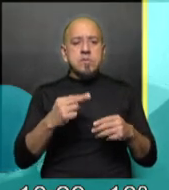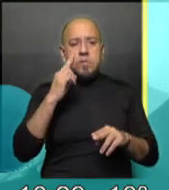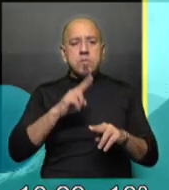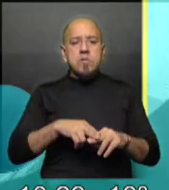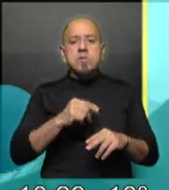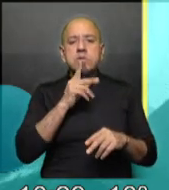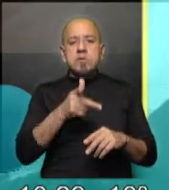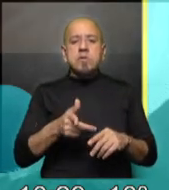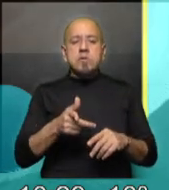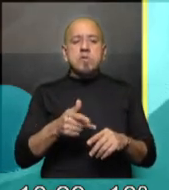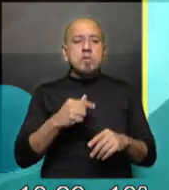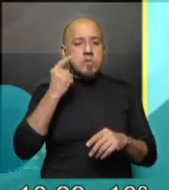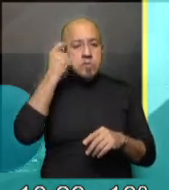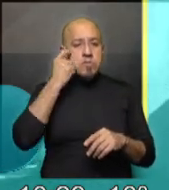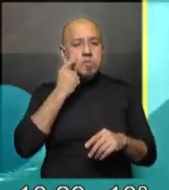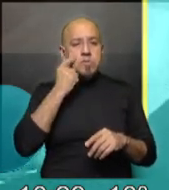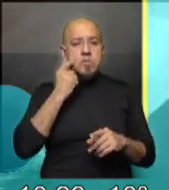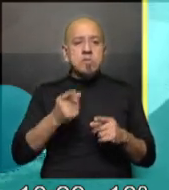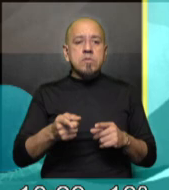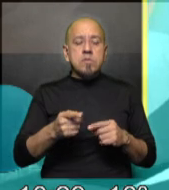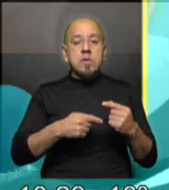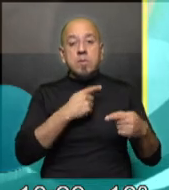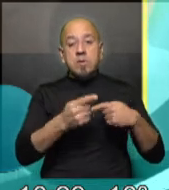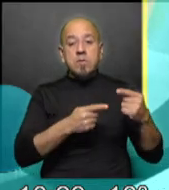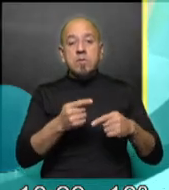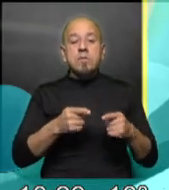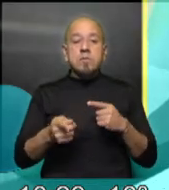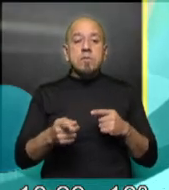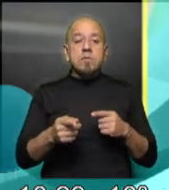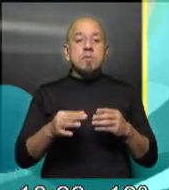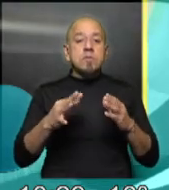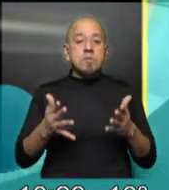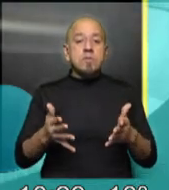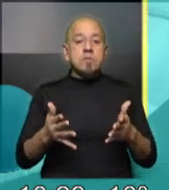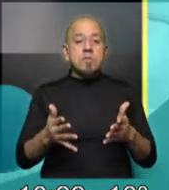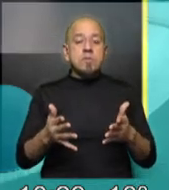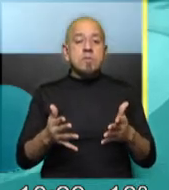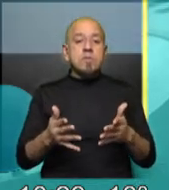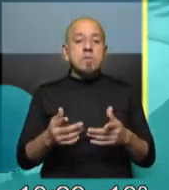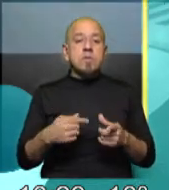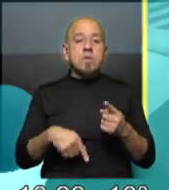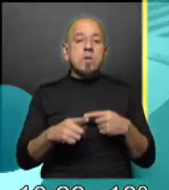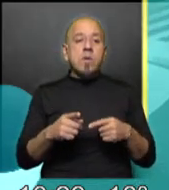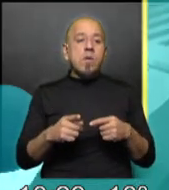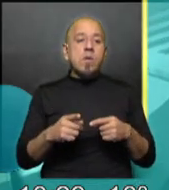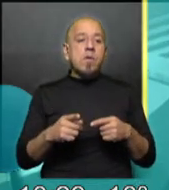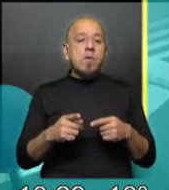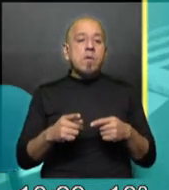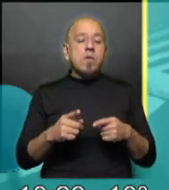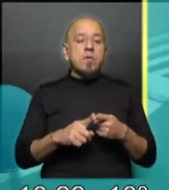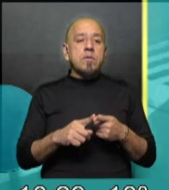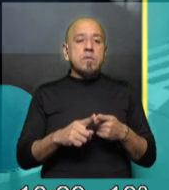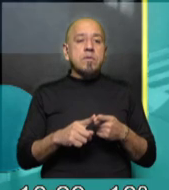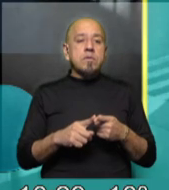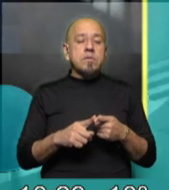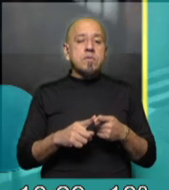Sí. Bueno, también se maneja en la serie de que eso tenía que ver con una vendetta. ¿No, que acá? No, ¿cómo?